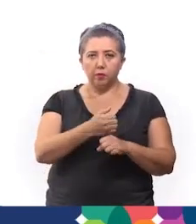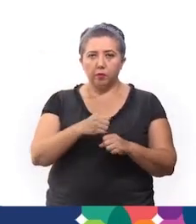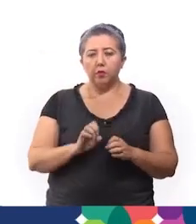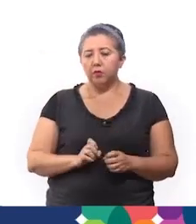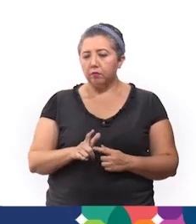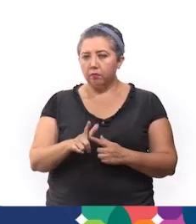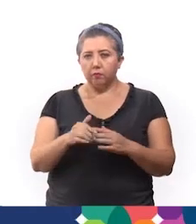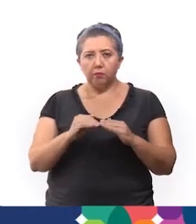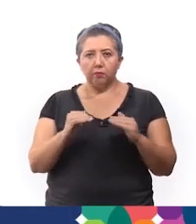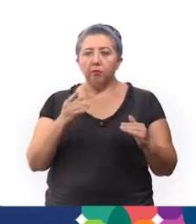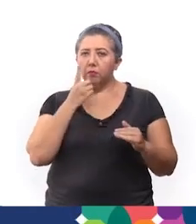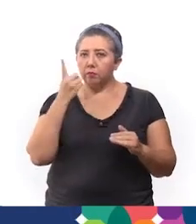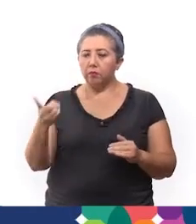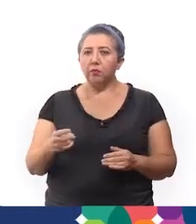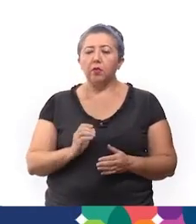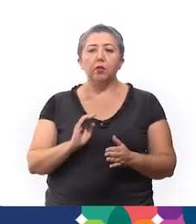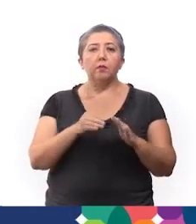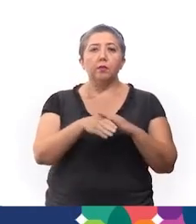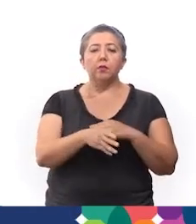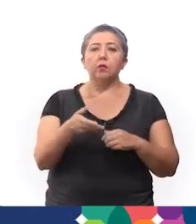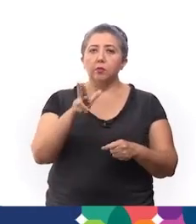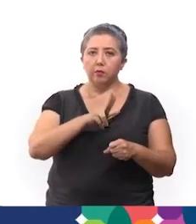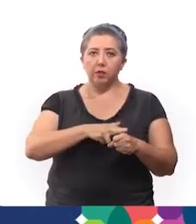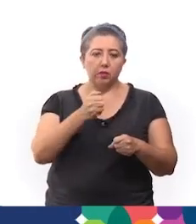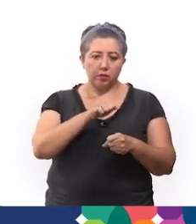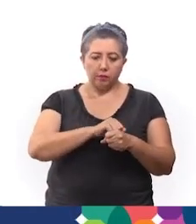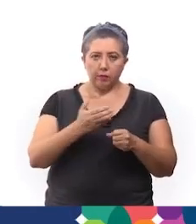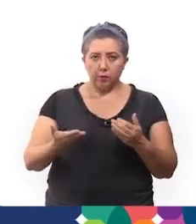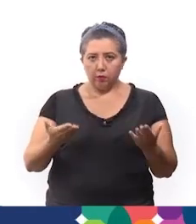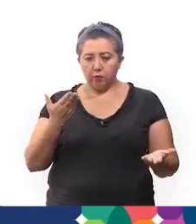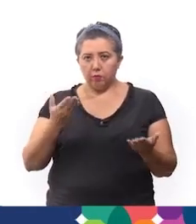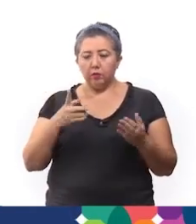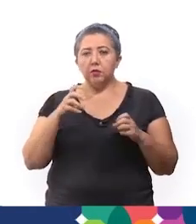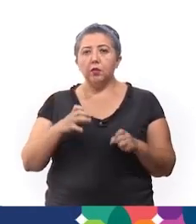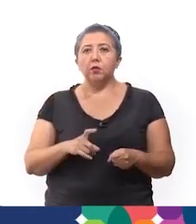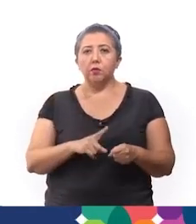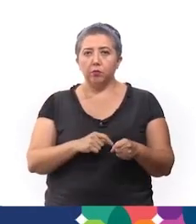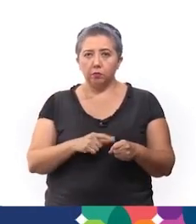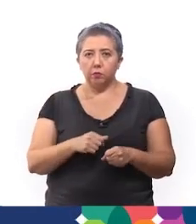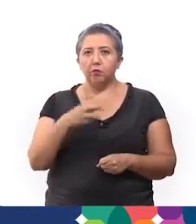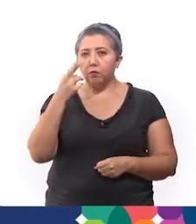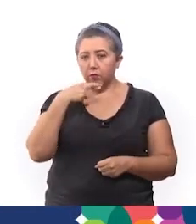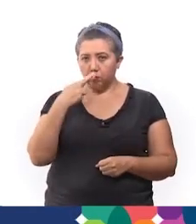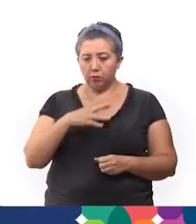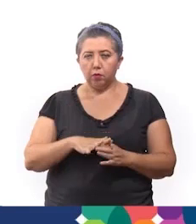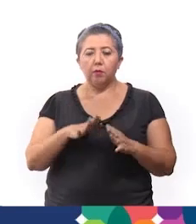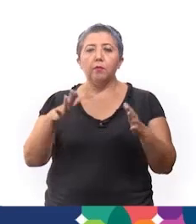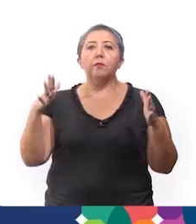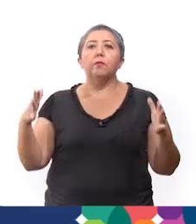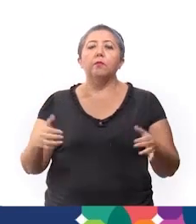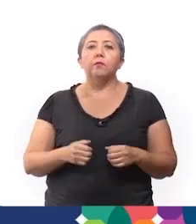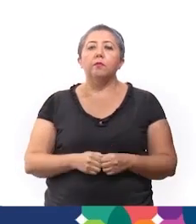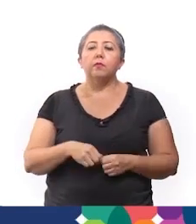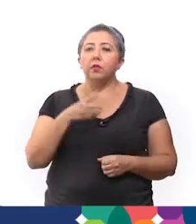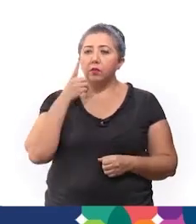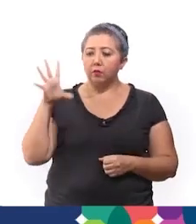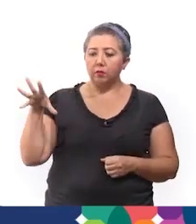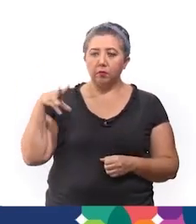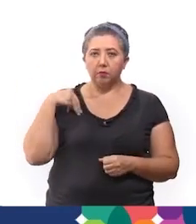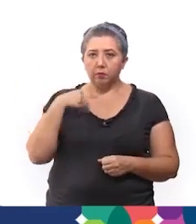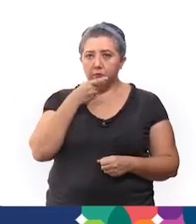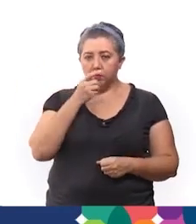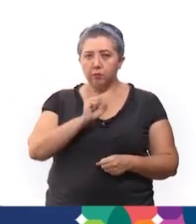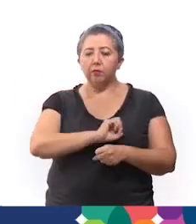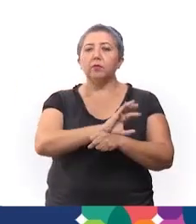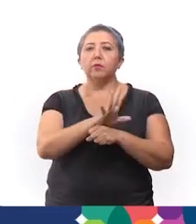y estable. El incremento en admisiones hospitalarias de la semana con respecto a la anterior está en color rojo y en ascenso. El ritmo de contagiosidad